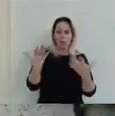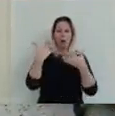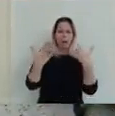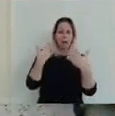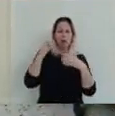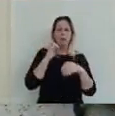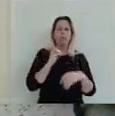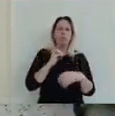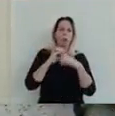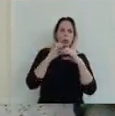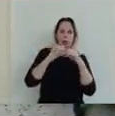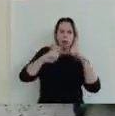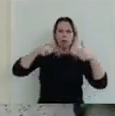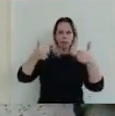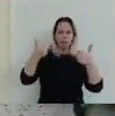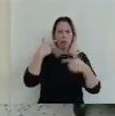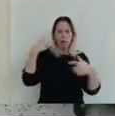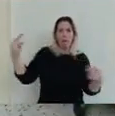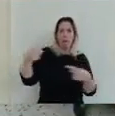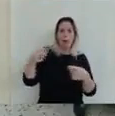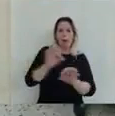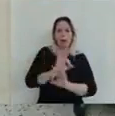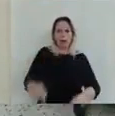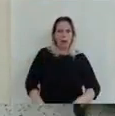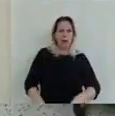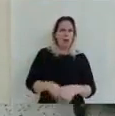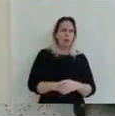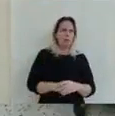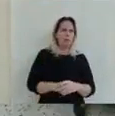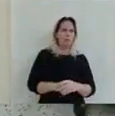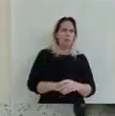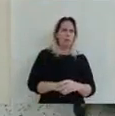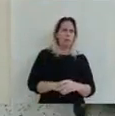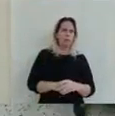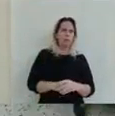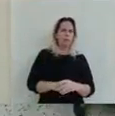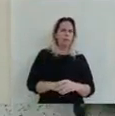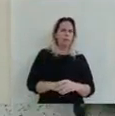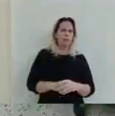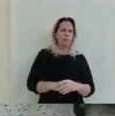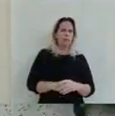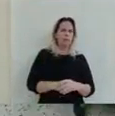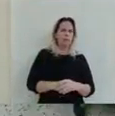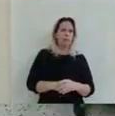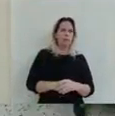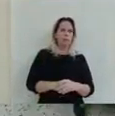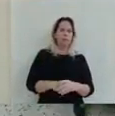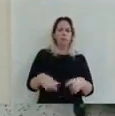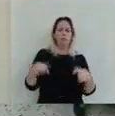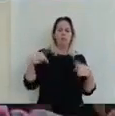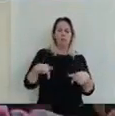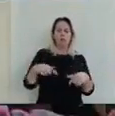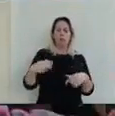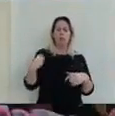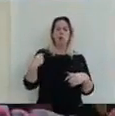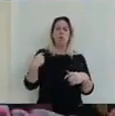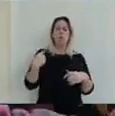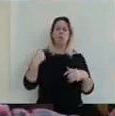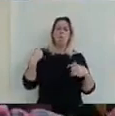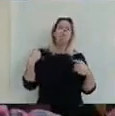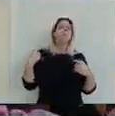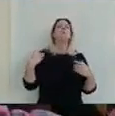aún teniendo en cuenta el cargo que ostentamos, que es de legisladores. Somos funcionarios públicos y debemos responder a esa